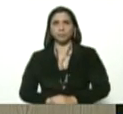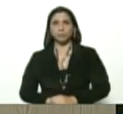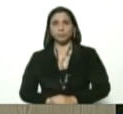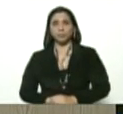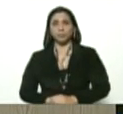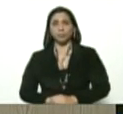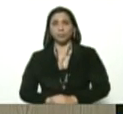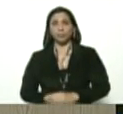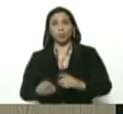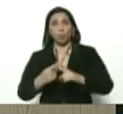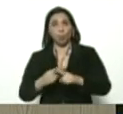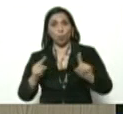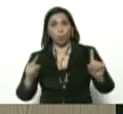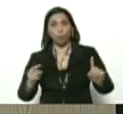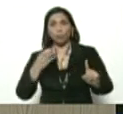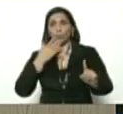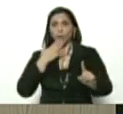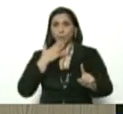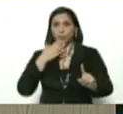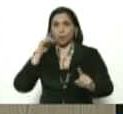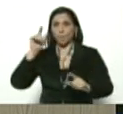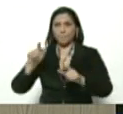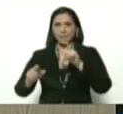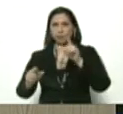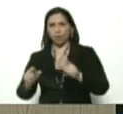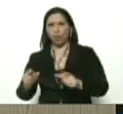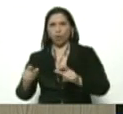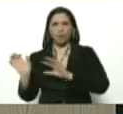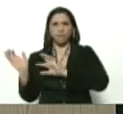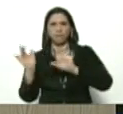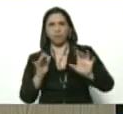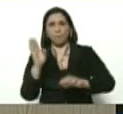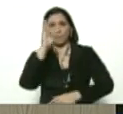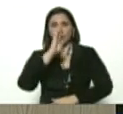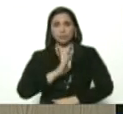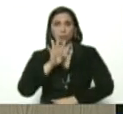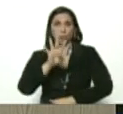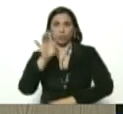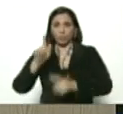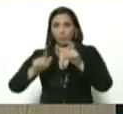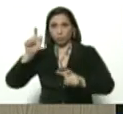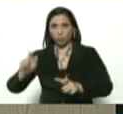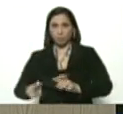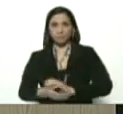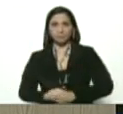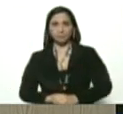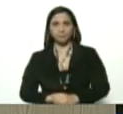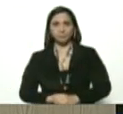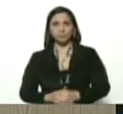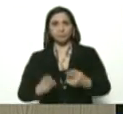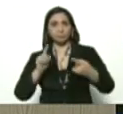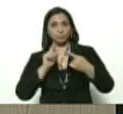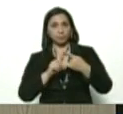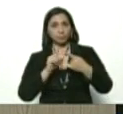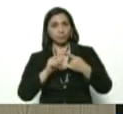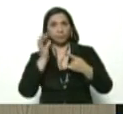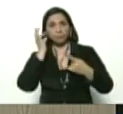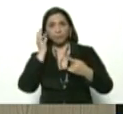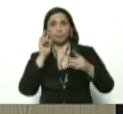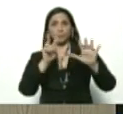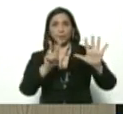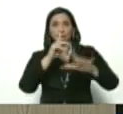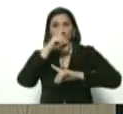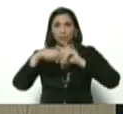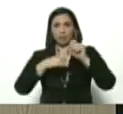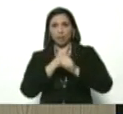tenemos los casos provenientes de brasil son cuatro casos una niña de 7